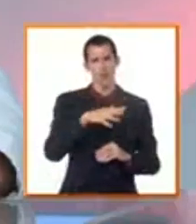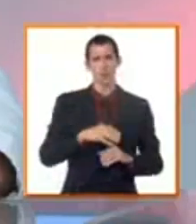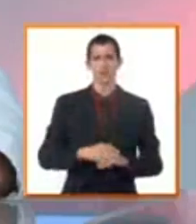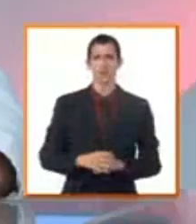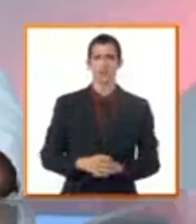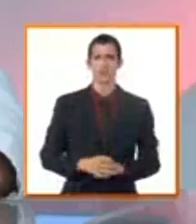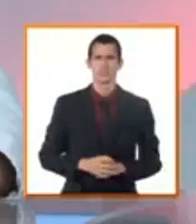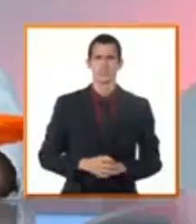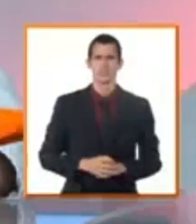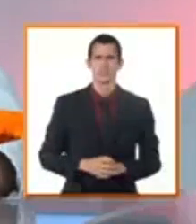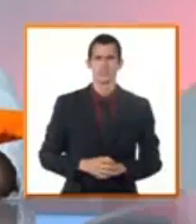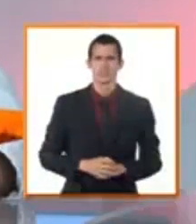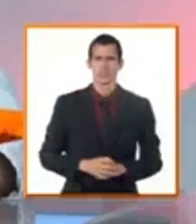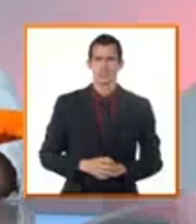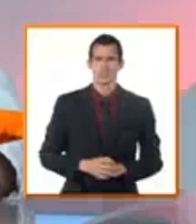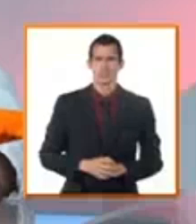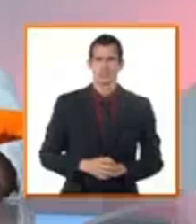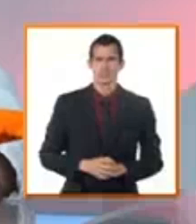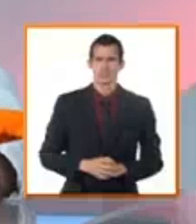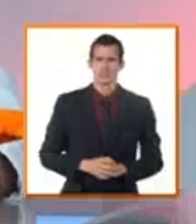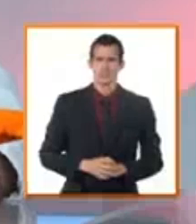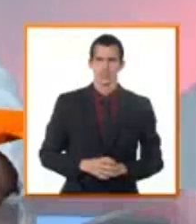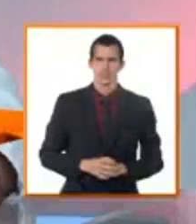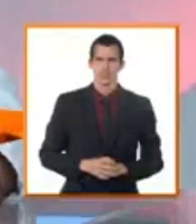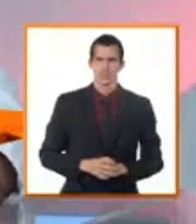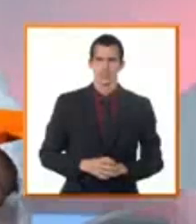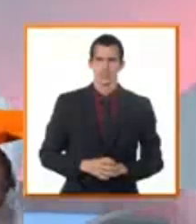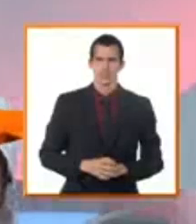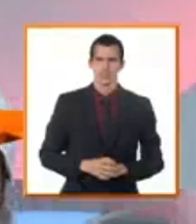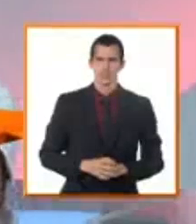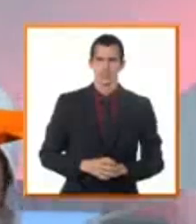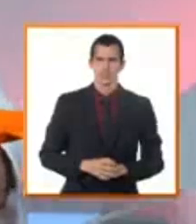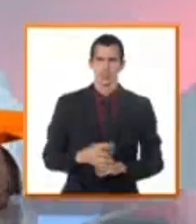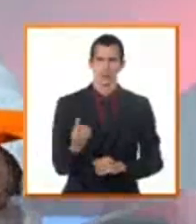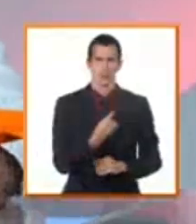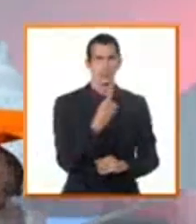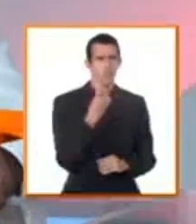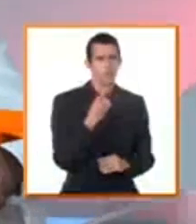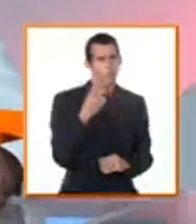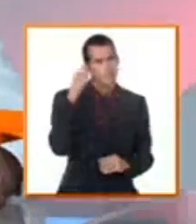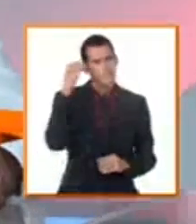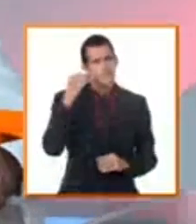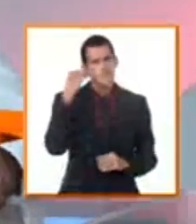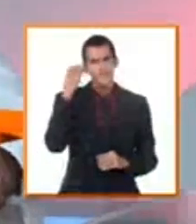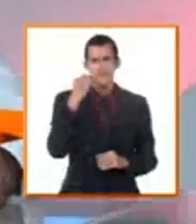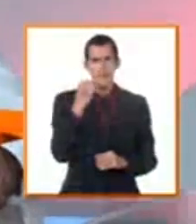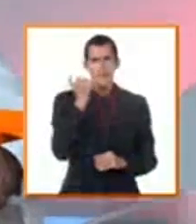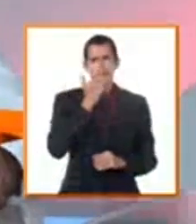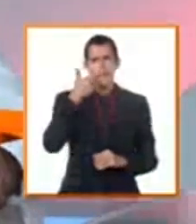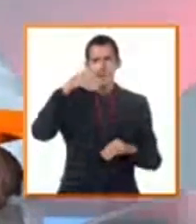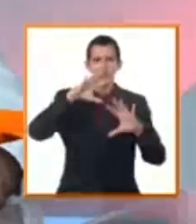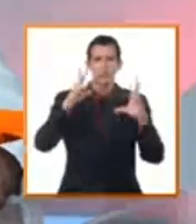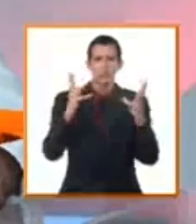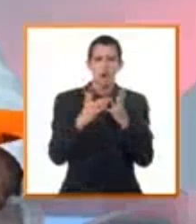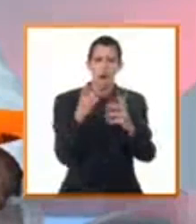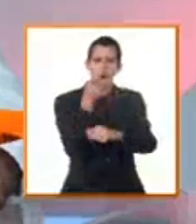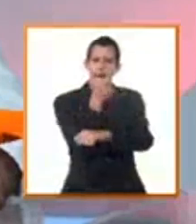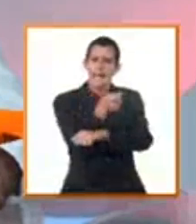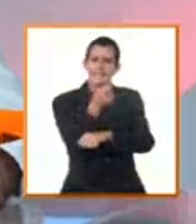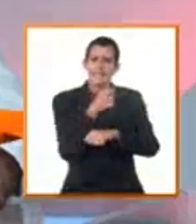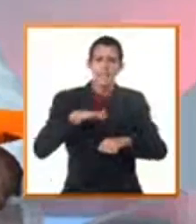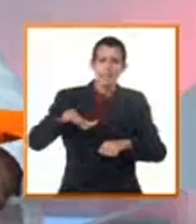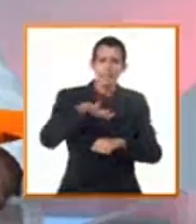la prioridad se concentra precisamente en elevar la capacidad de descubrimiento en la frontera aérea y marítima, bajo el principio de tolerancia cero, como se ha